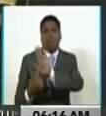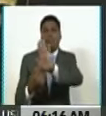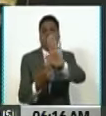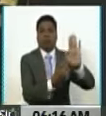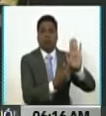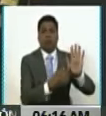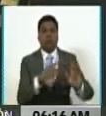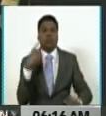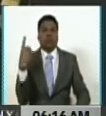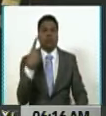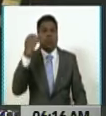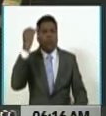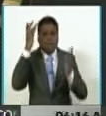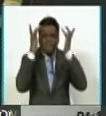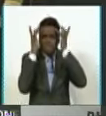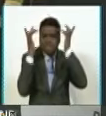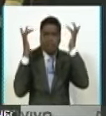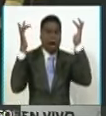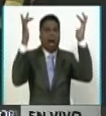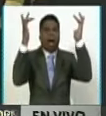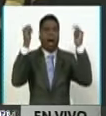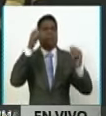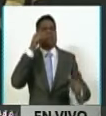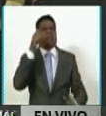genio militar demostrado en Santinés,